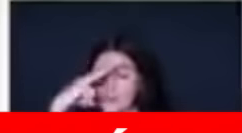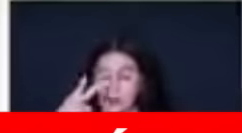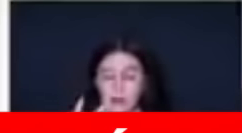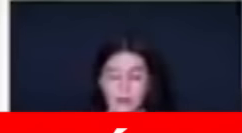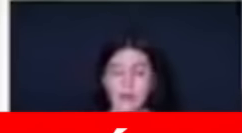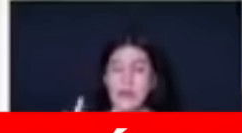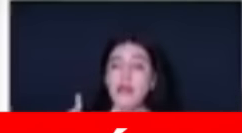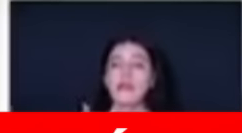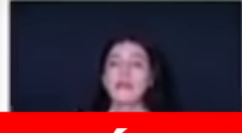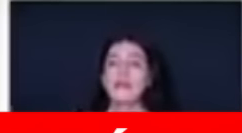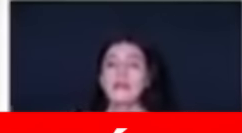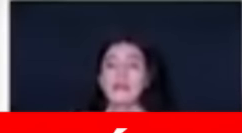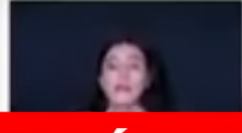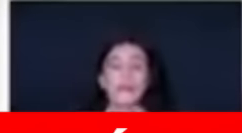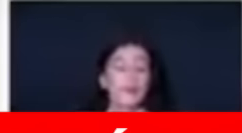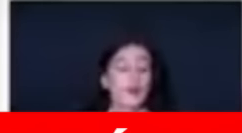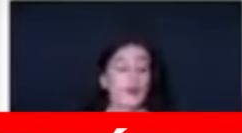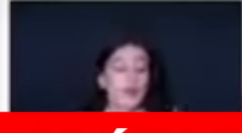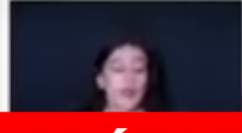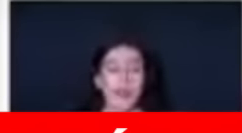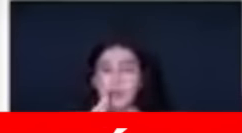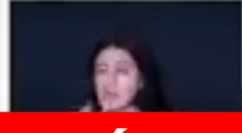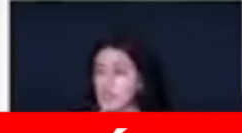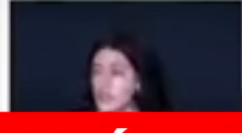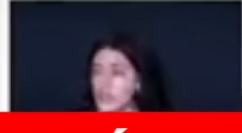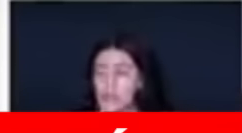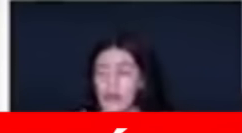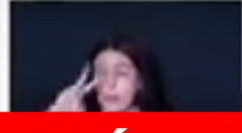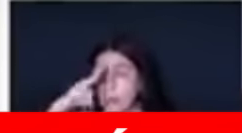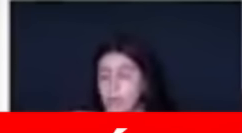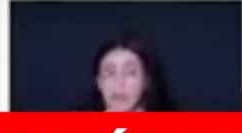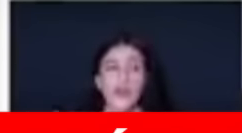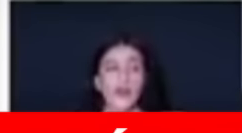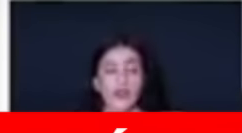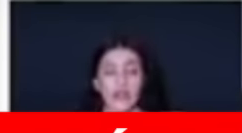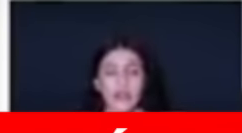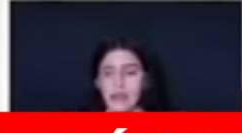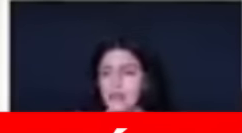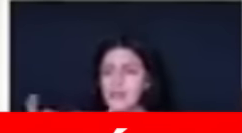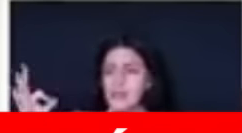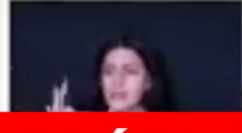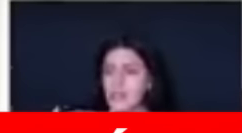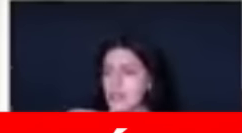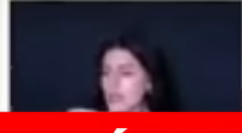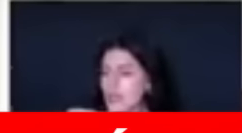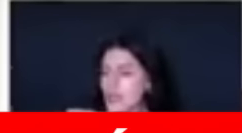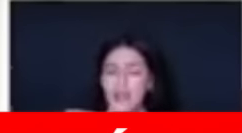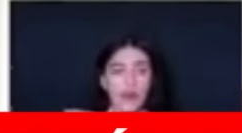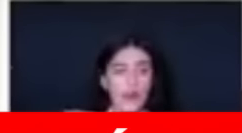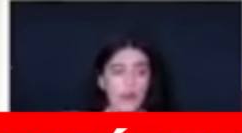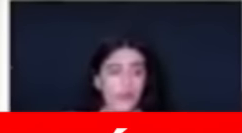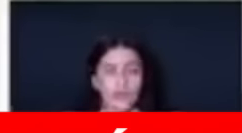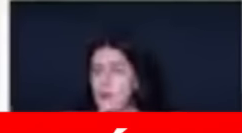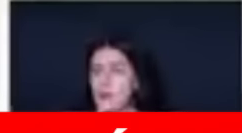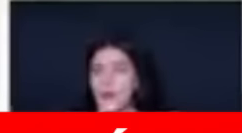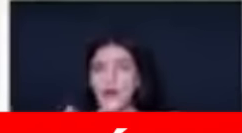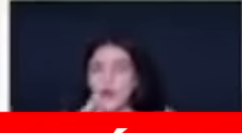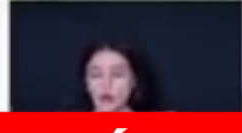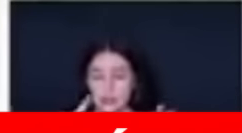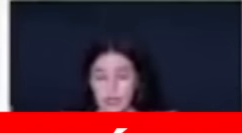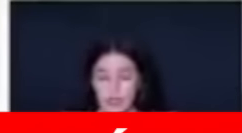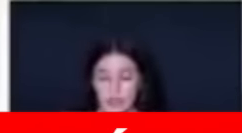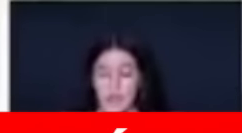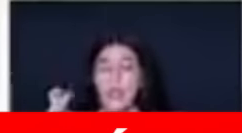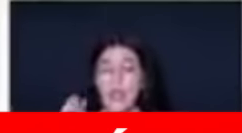la ciudadanía decida quién los gobierna, no los cárteles de la droga. Y